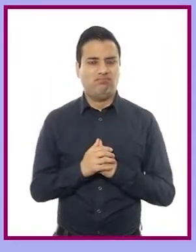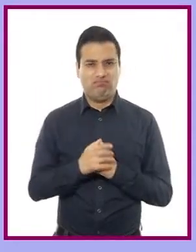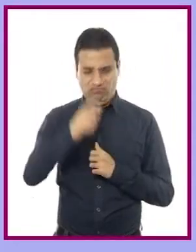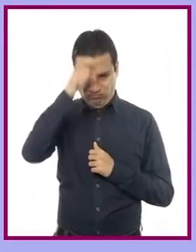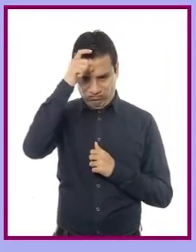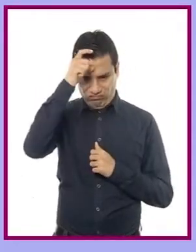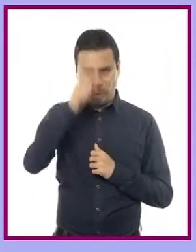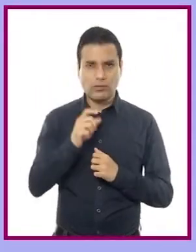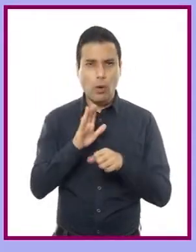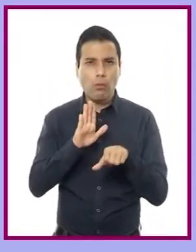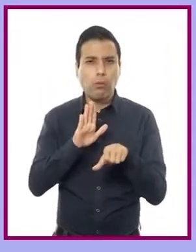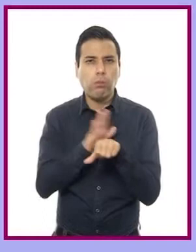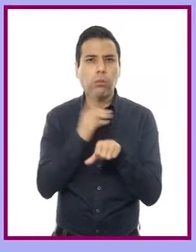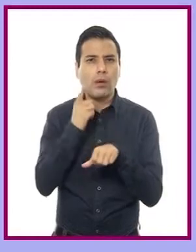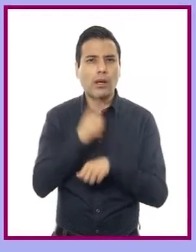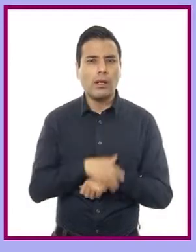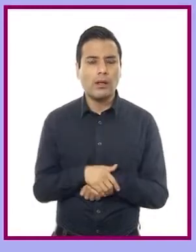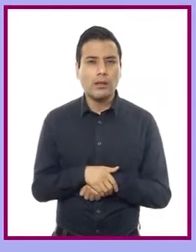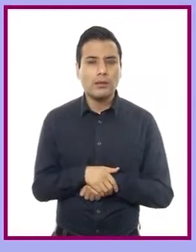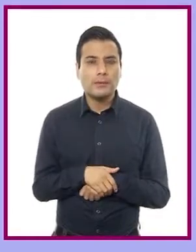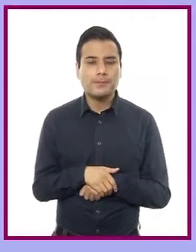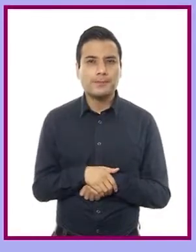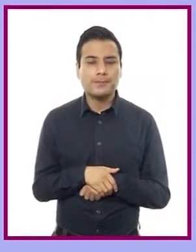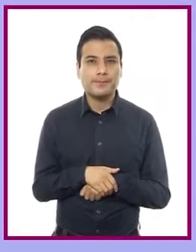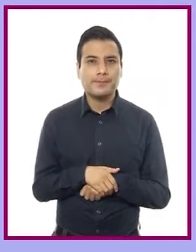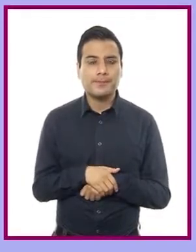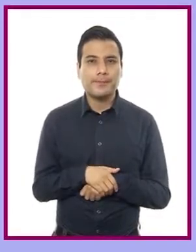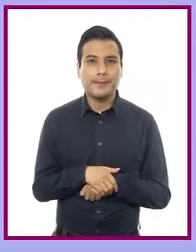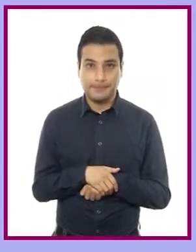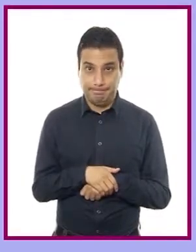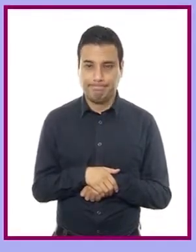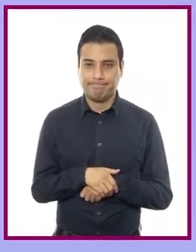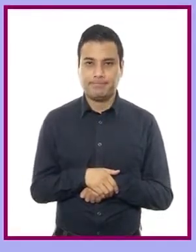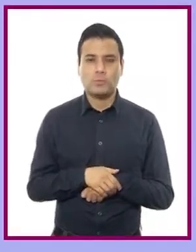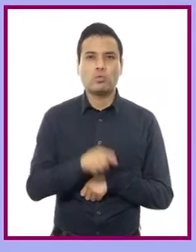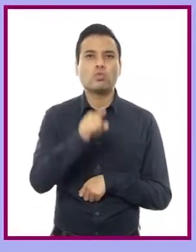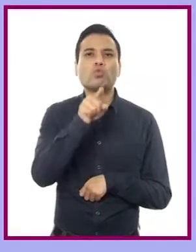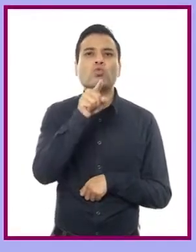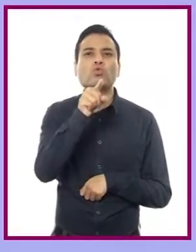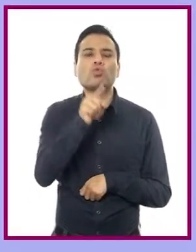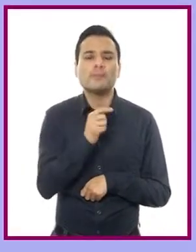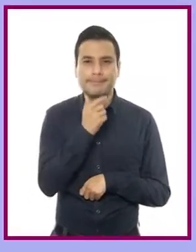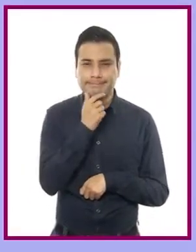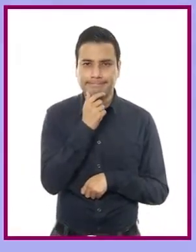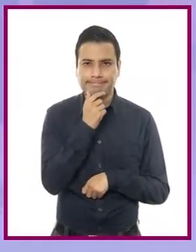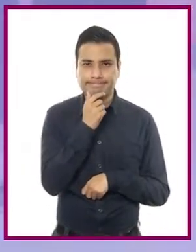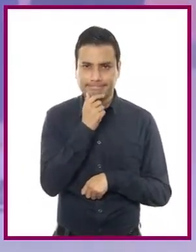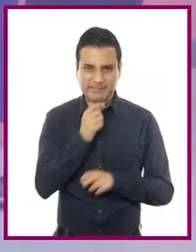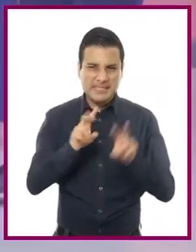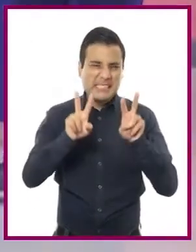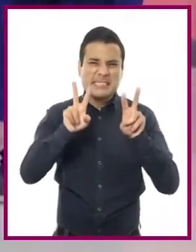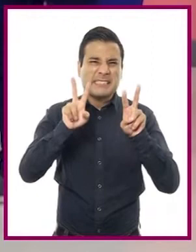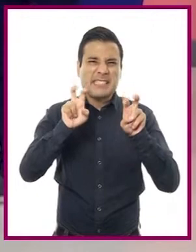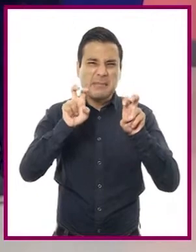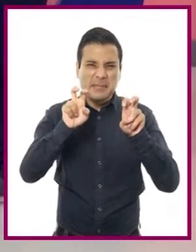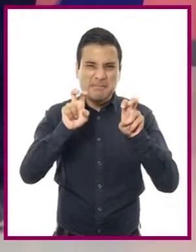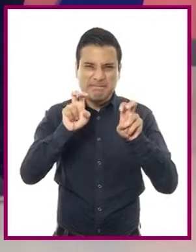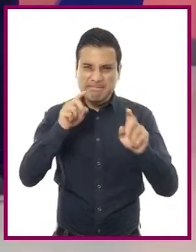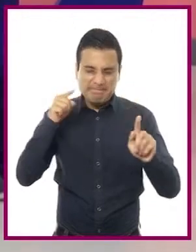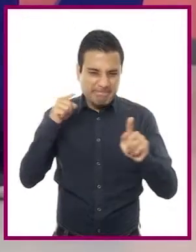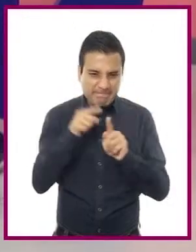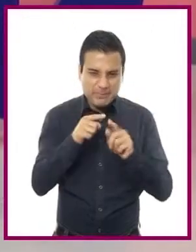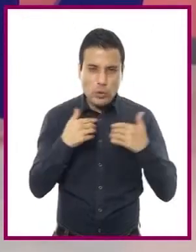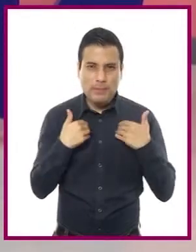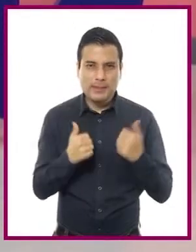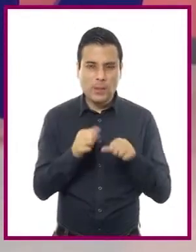dificultó entenderlo? ¿Qué estrategias han usado para identificar el tema?